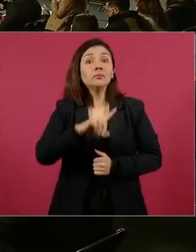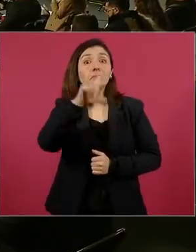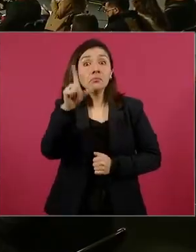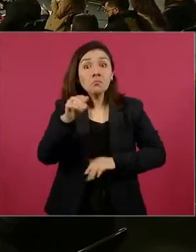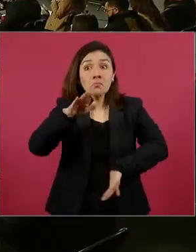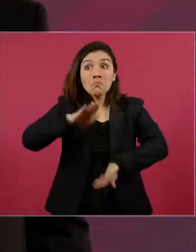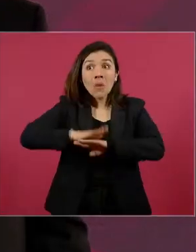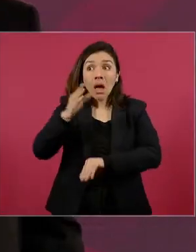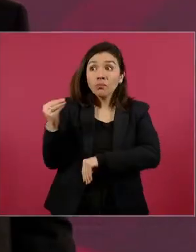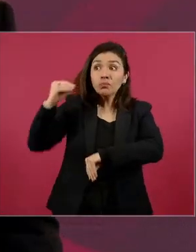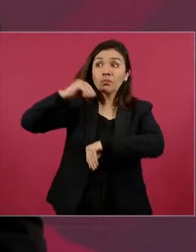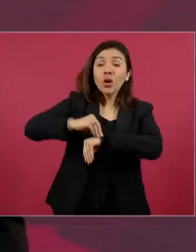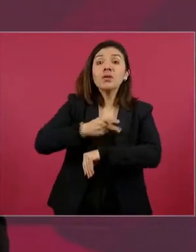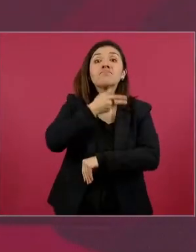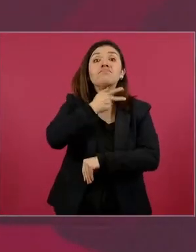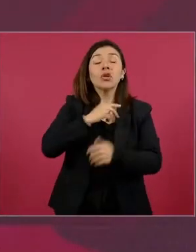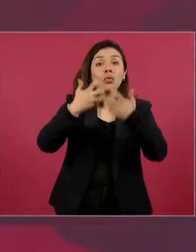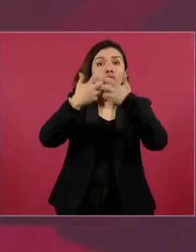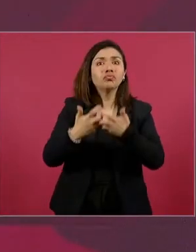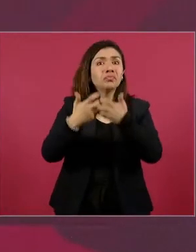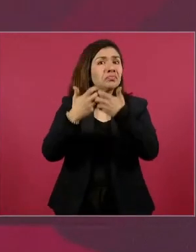ni una más.